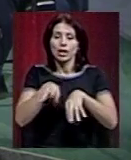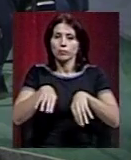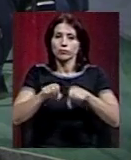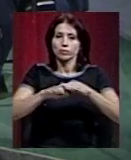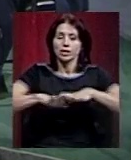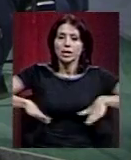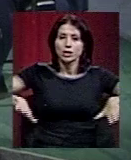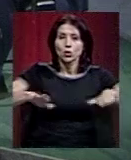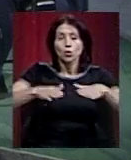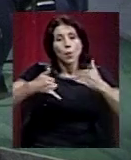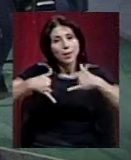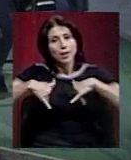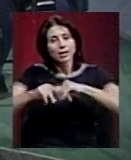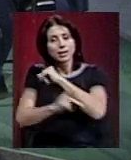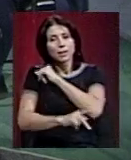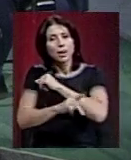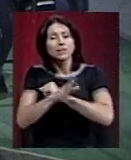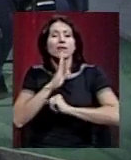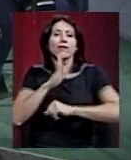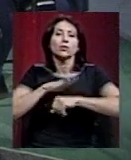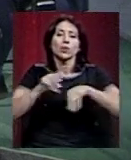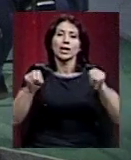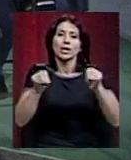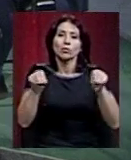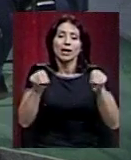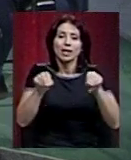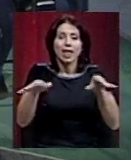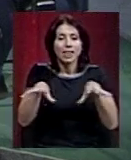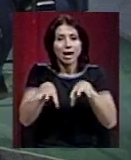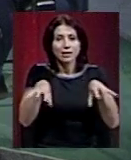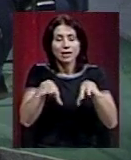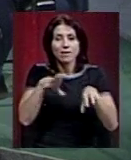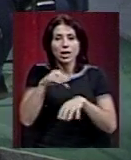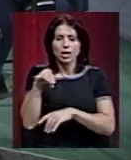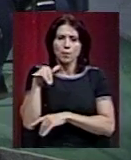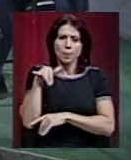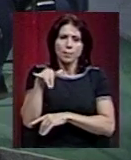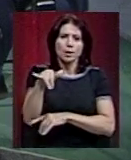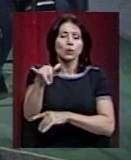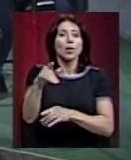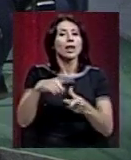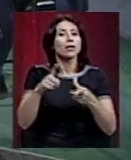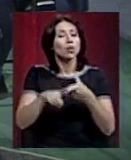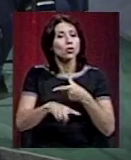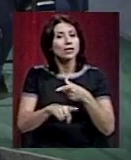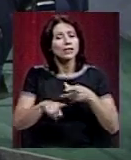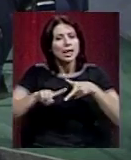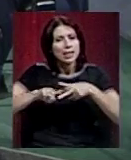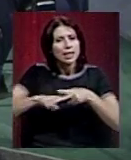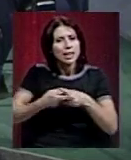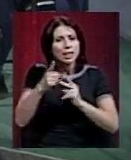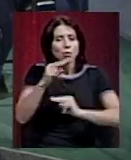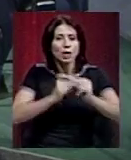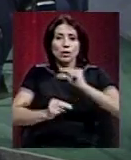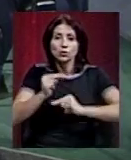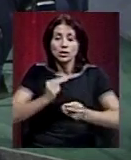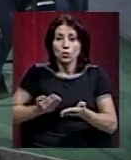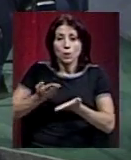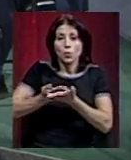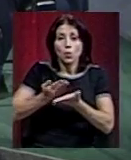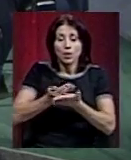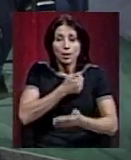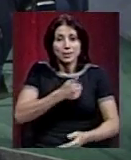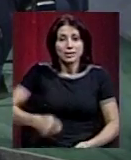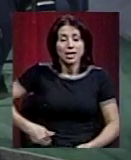país hablaba de una neutralidad activa y perpetua. Entonces, de entrada nomás en una negociación que proponía el presidente Arias era